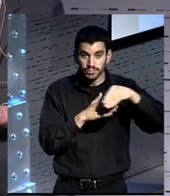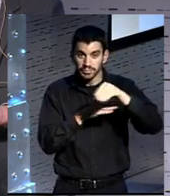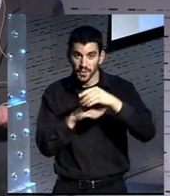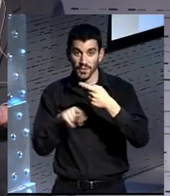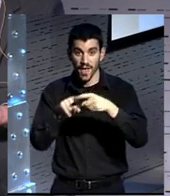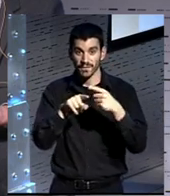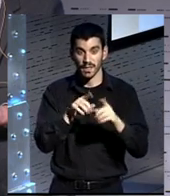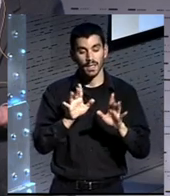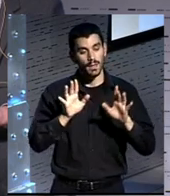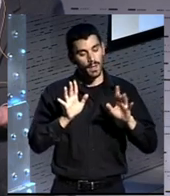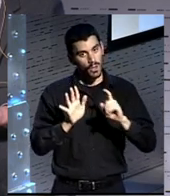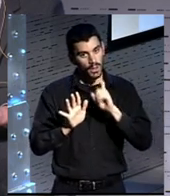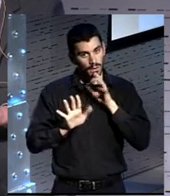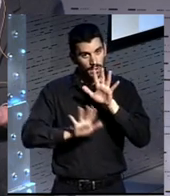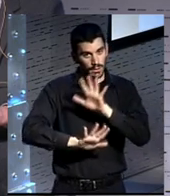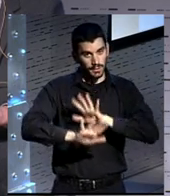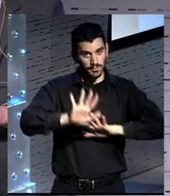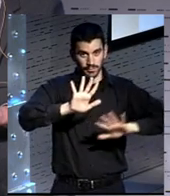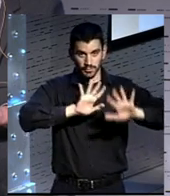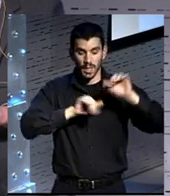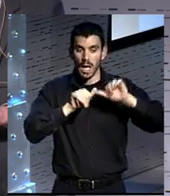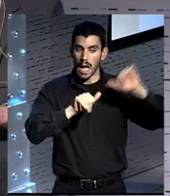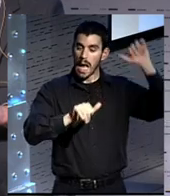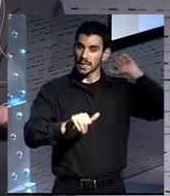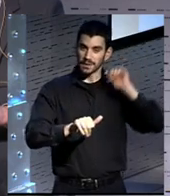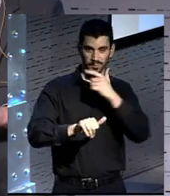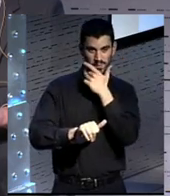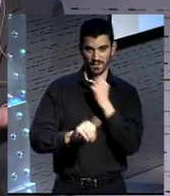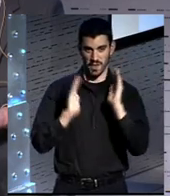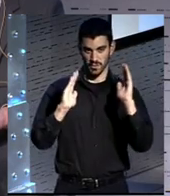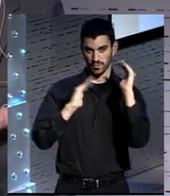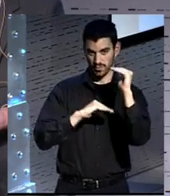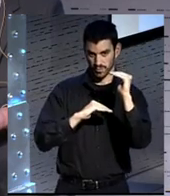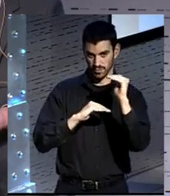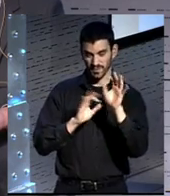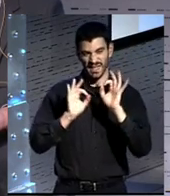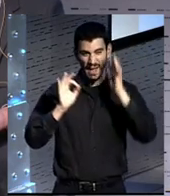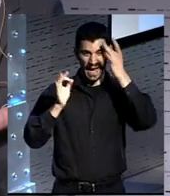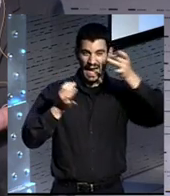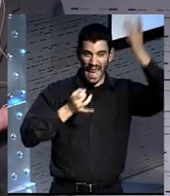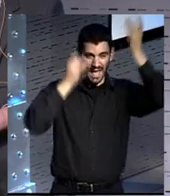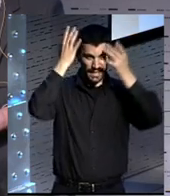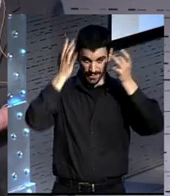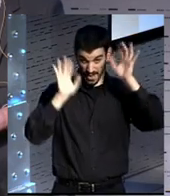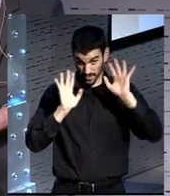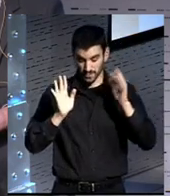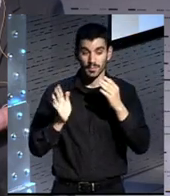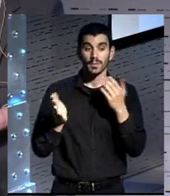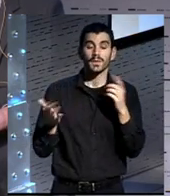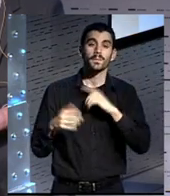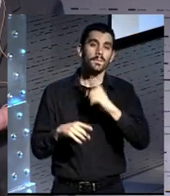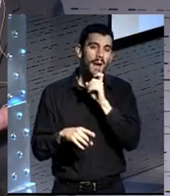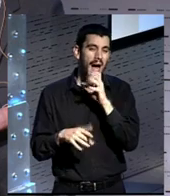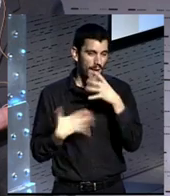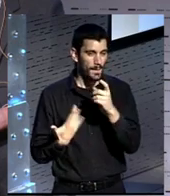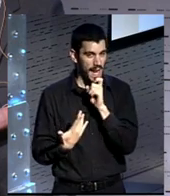sentido es un marketing más complejo que lo que hasta ahora hemos manejado dentro del mundo de la creatividad. Evidentemente yo creo que ese cambio